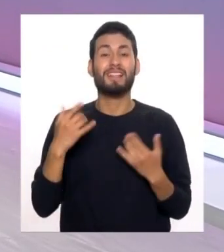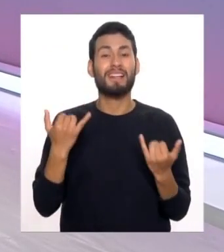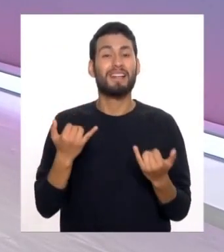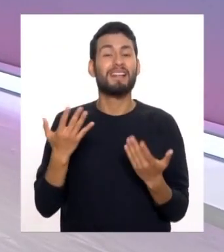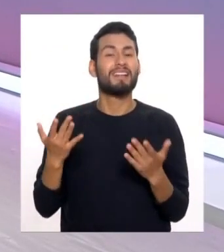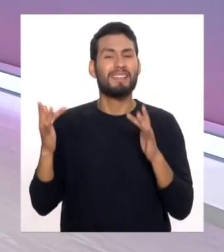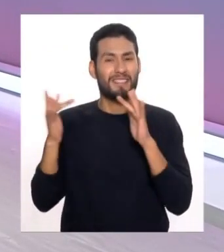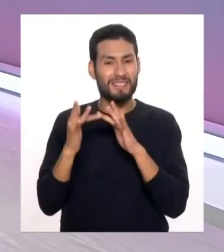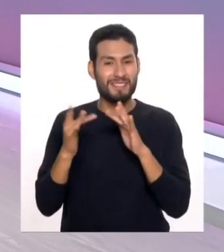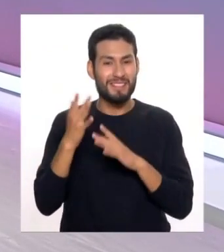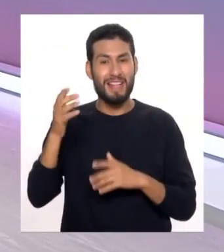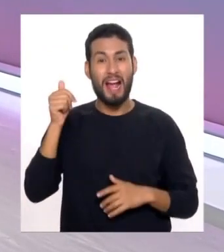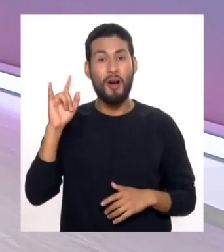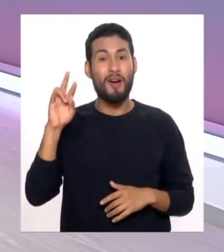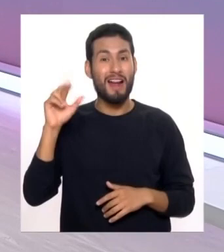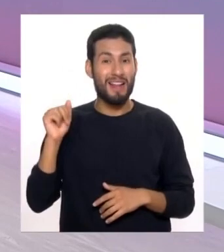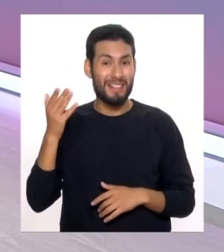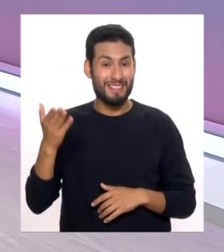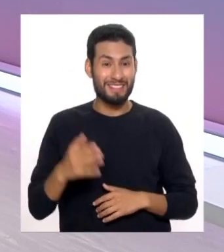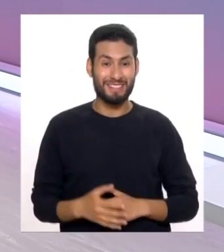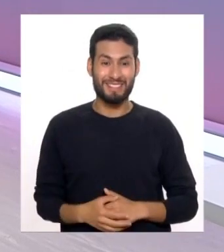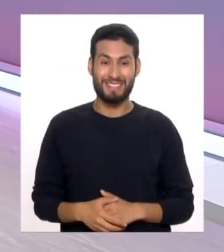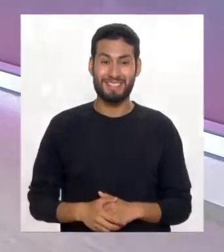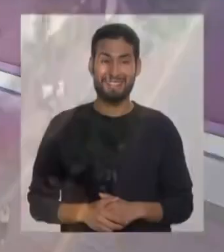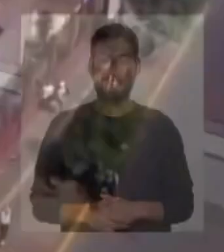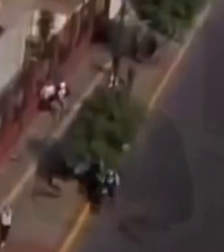estamos conectados con Aura.